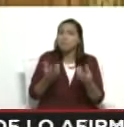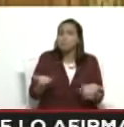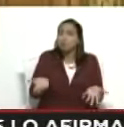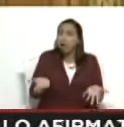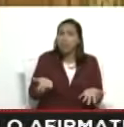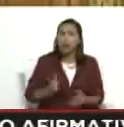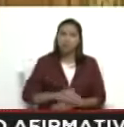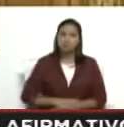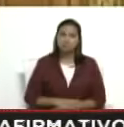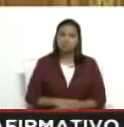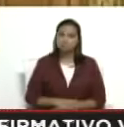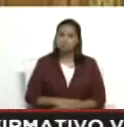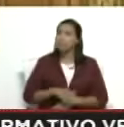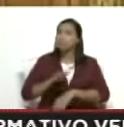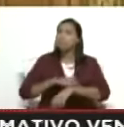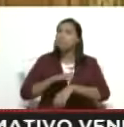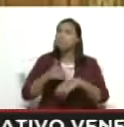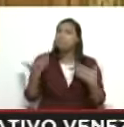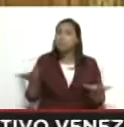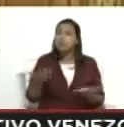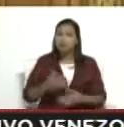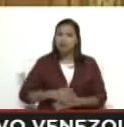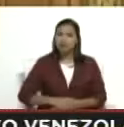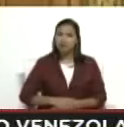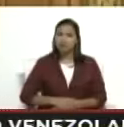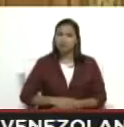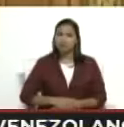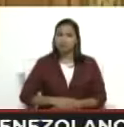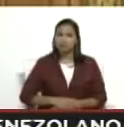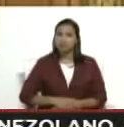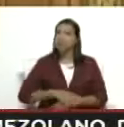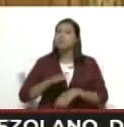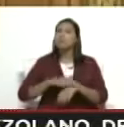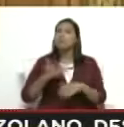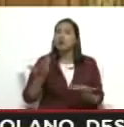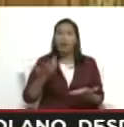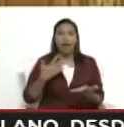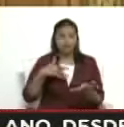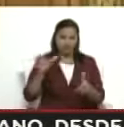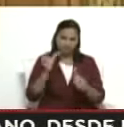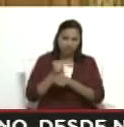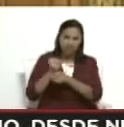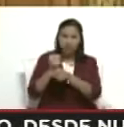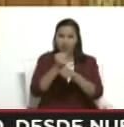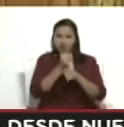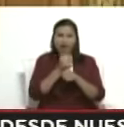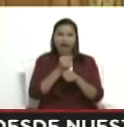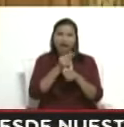Que al contrario, había logrado darle voz a los que no tenían voz.